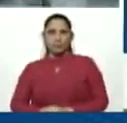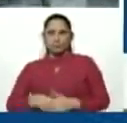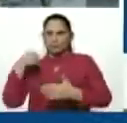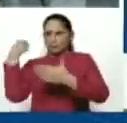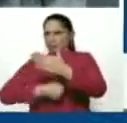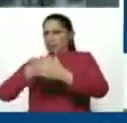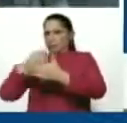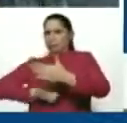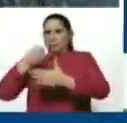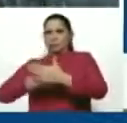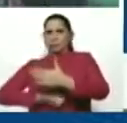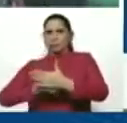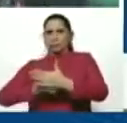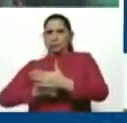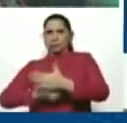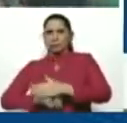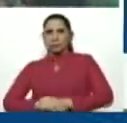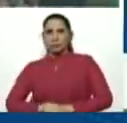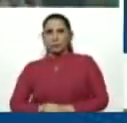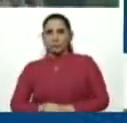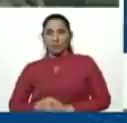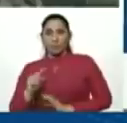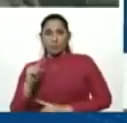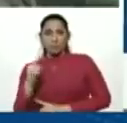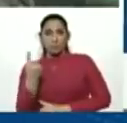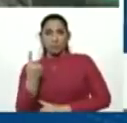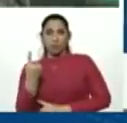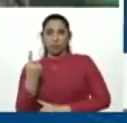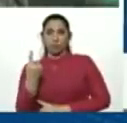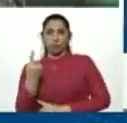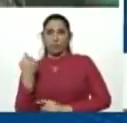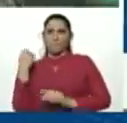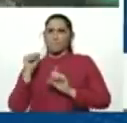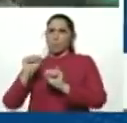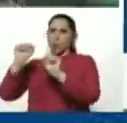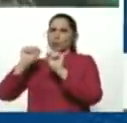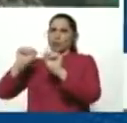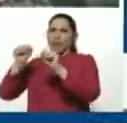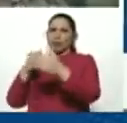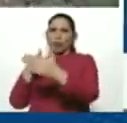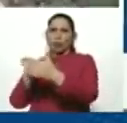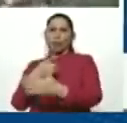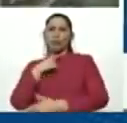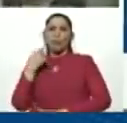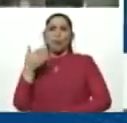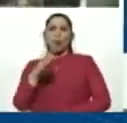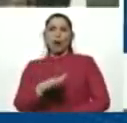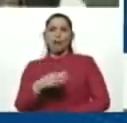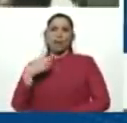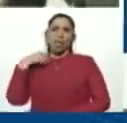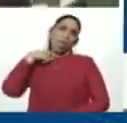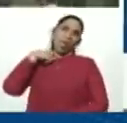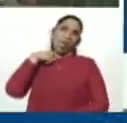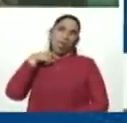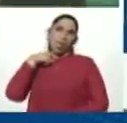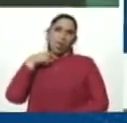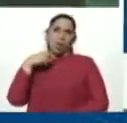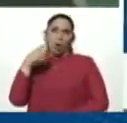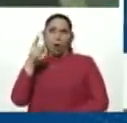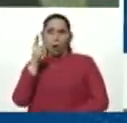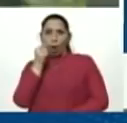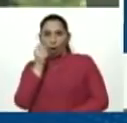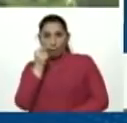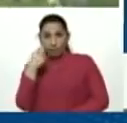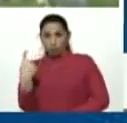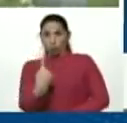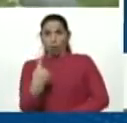luchando, en primer lugar protestando contra el asesinato de George Floyd. Pero no es